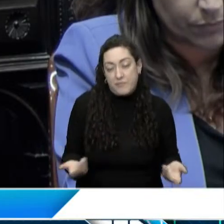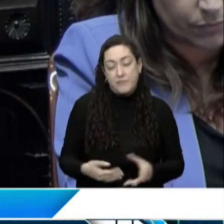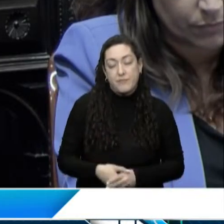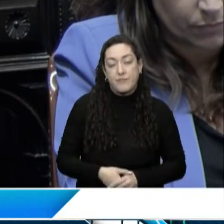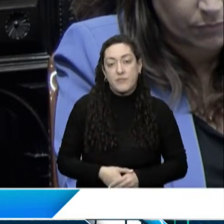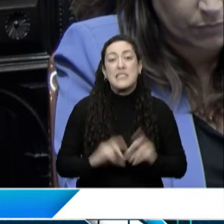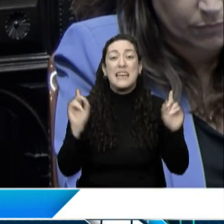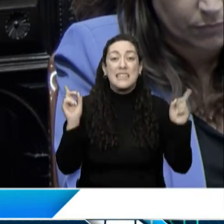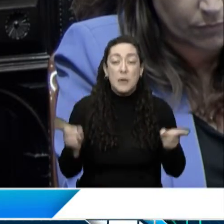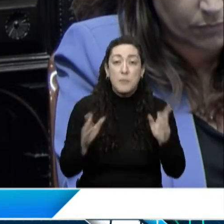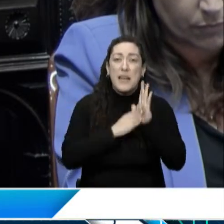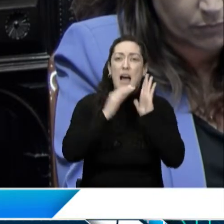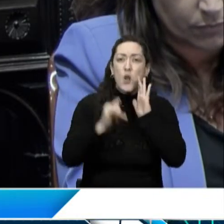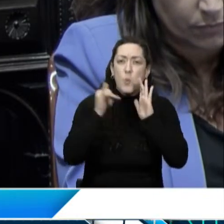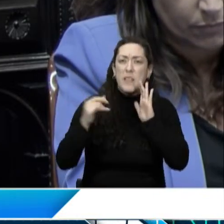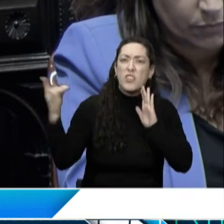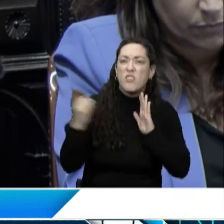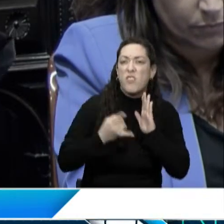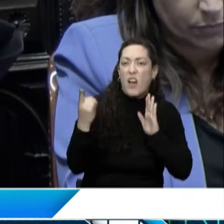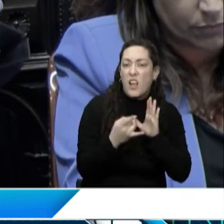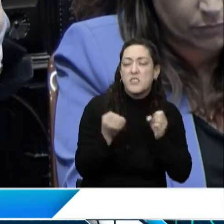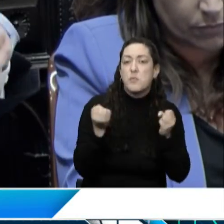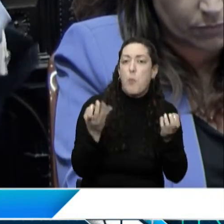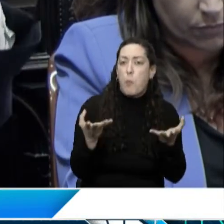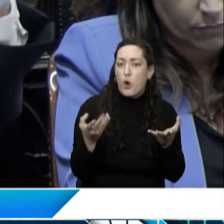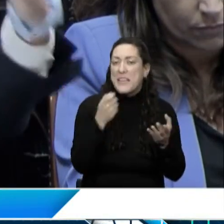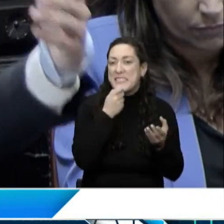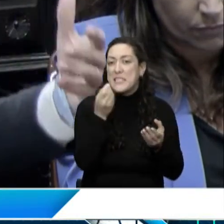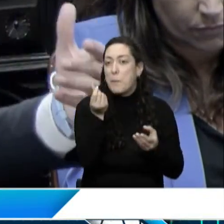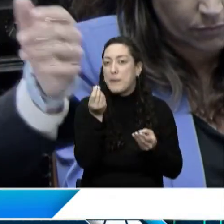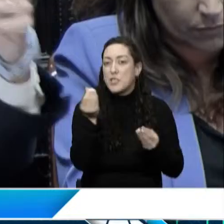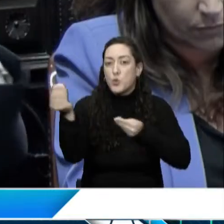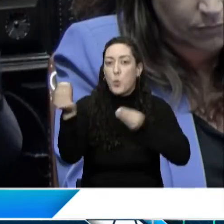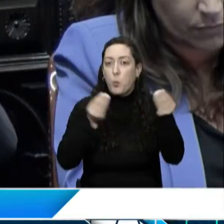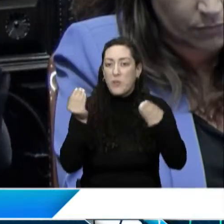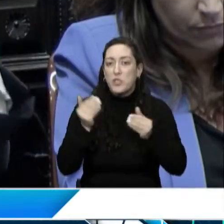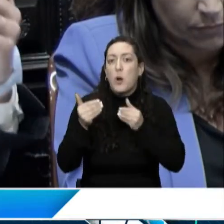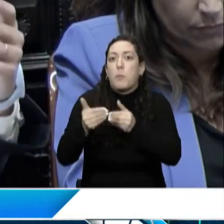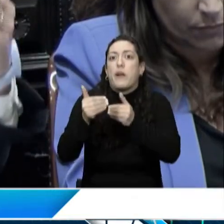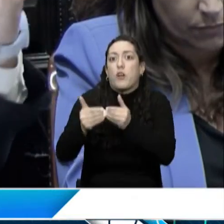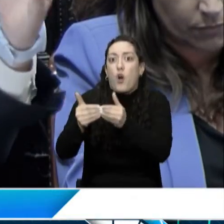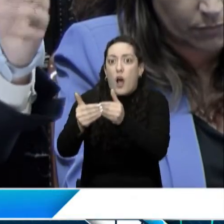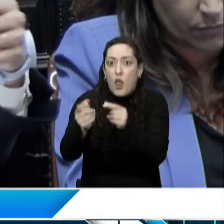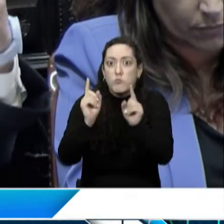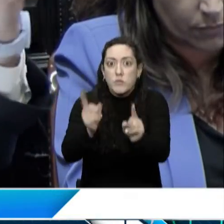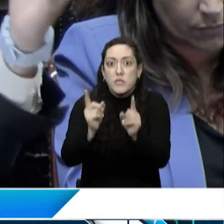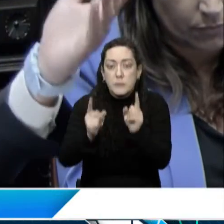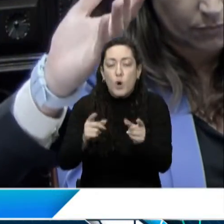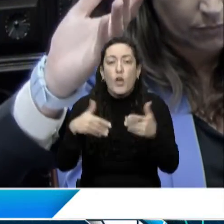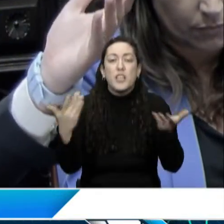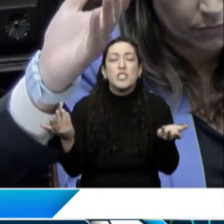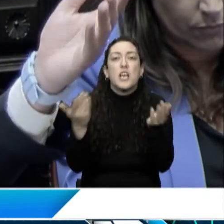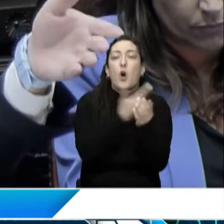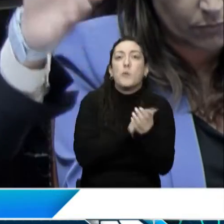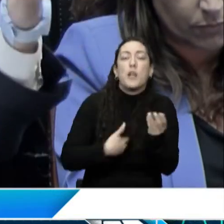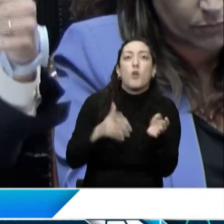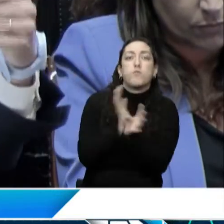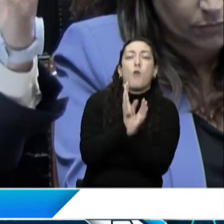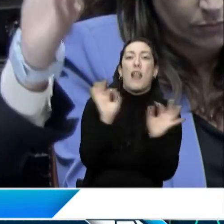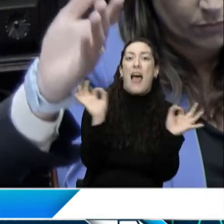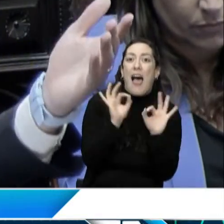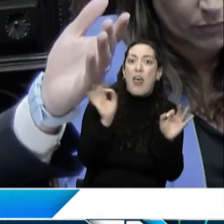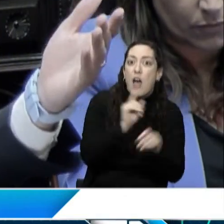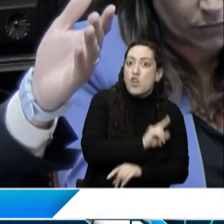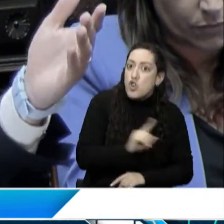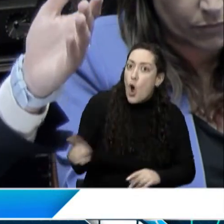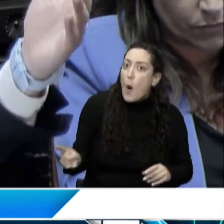también es falaz el argumento, porque al tener un presupuesto prorrogado el gobierno no es que tiene una hoja en blanco. Ese